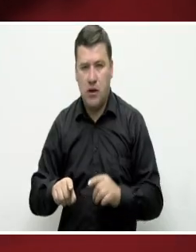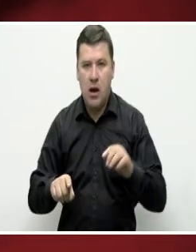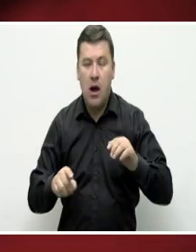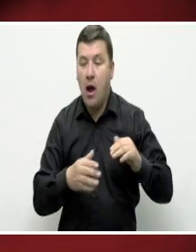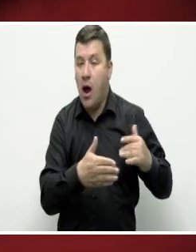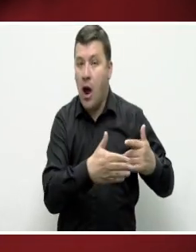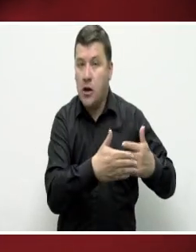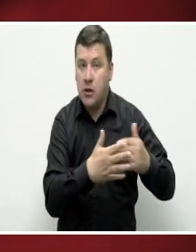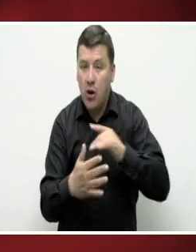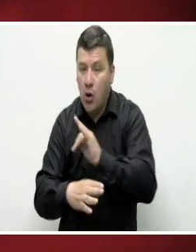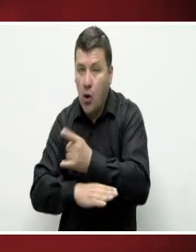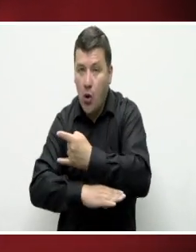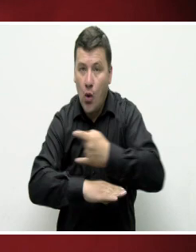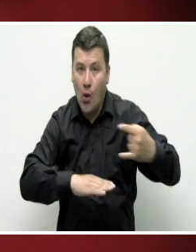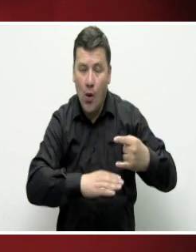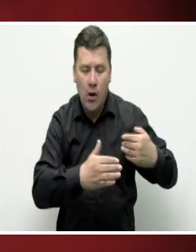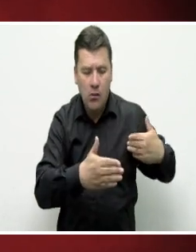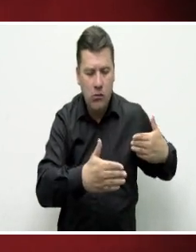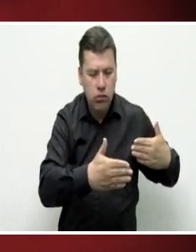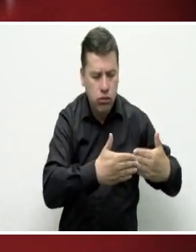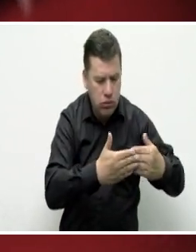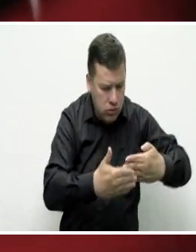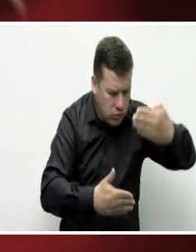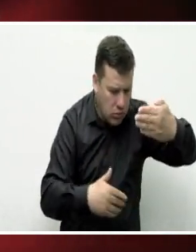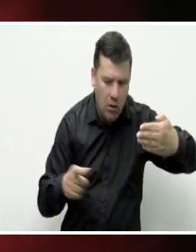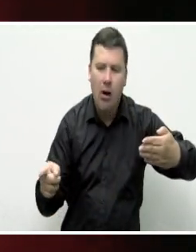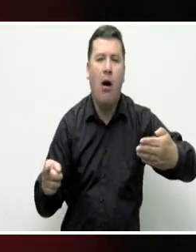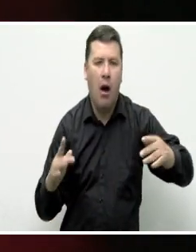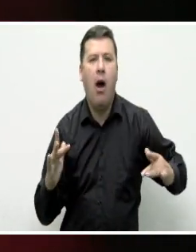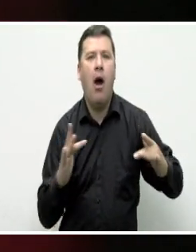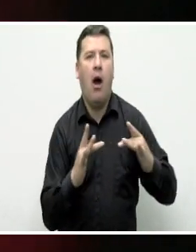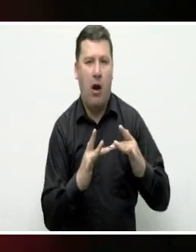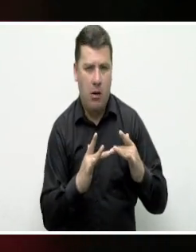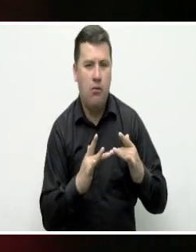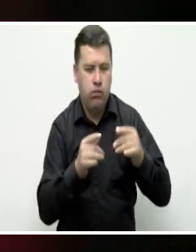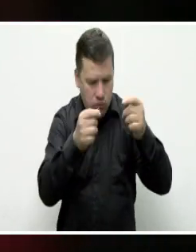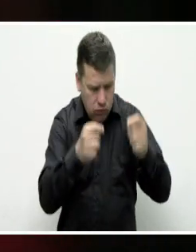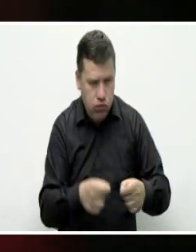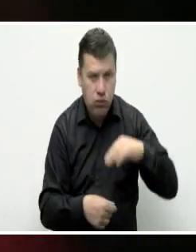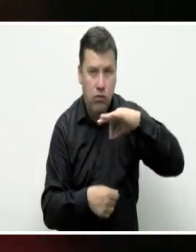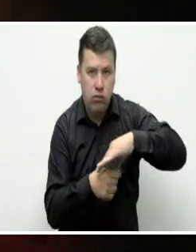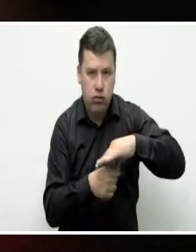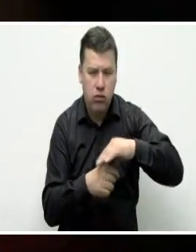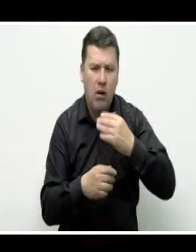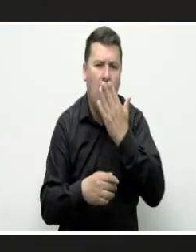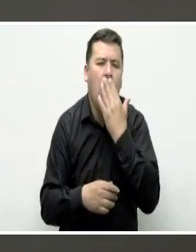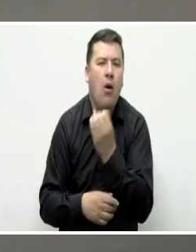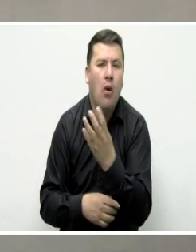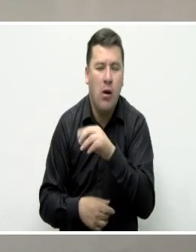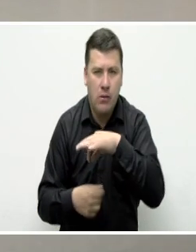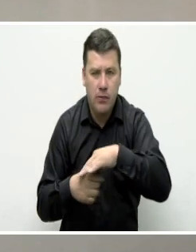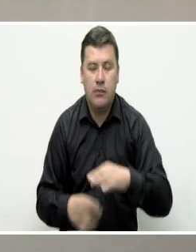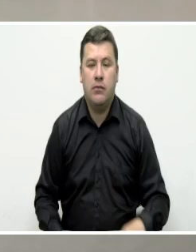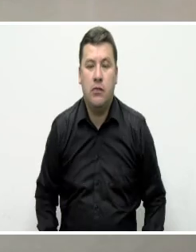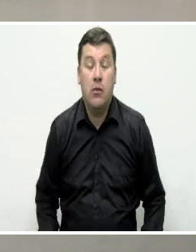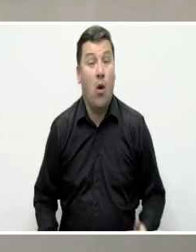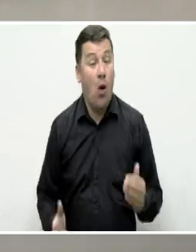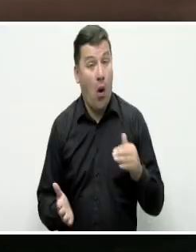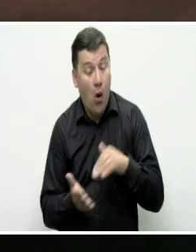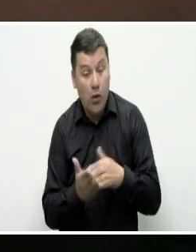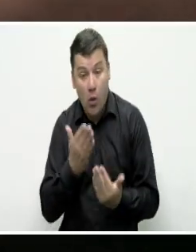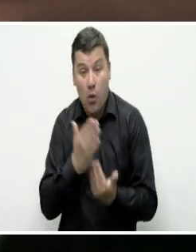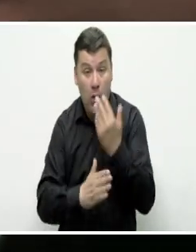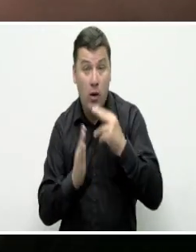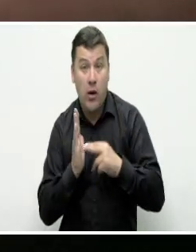Nacional de Identificación la identidad del ciudadano y sus novedades por transhumancia electoral si las hubiere. Otra de las novedades en el